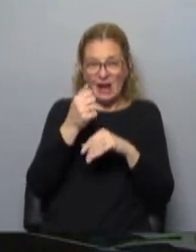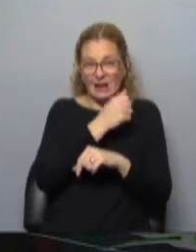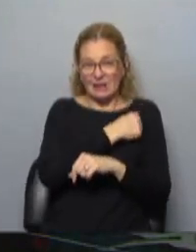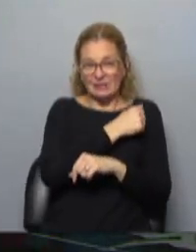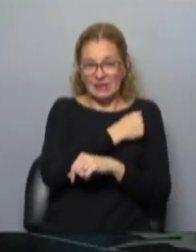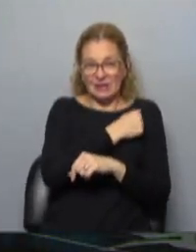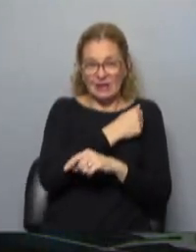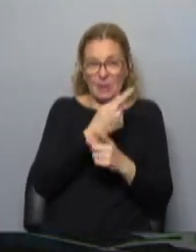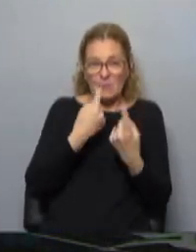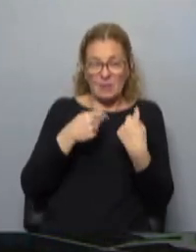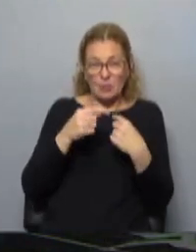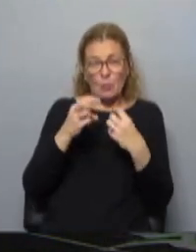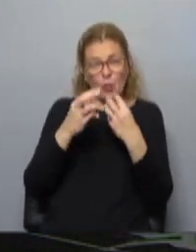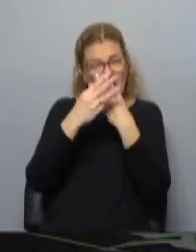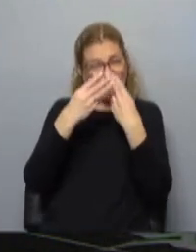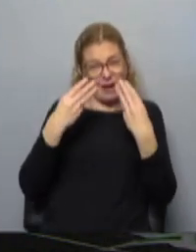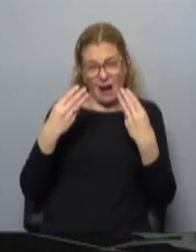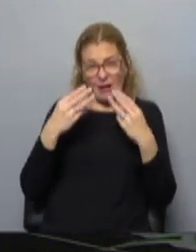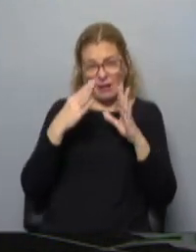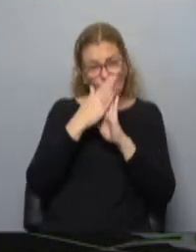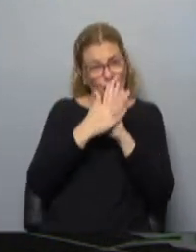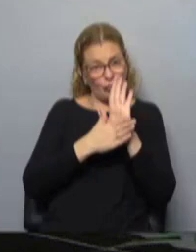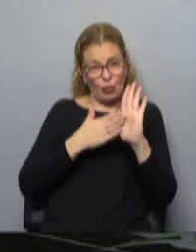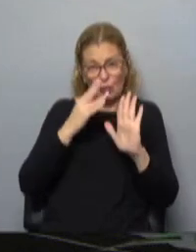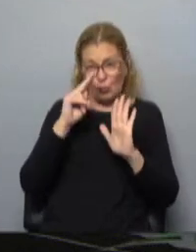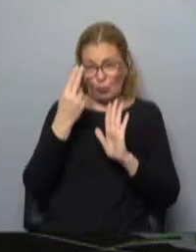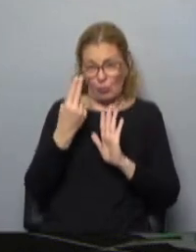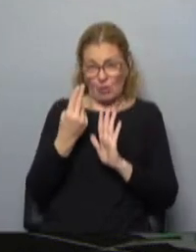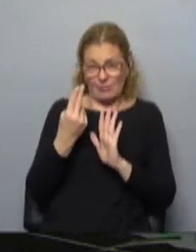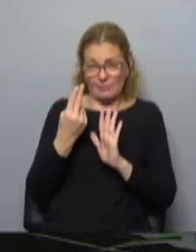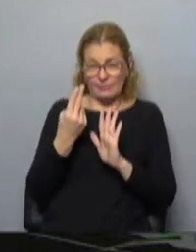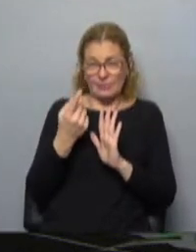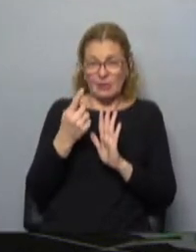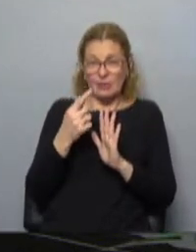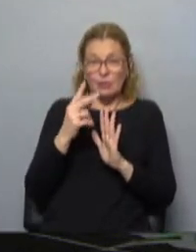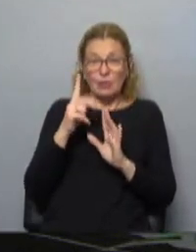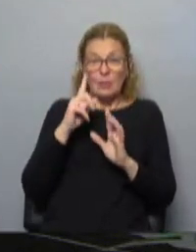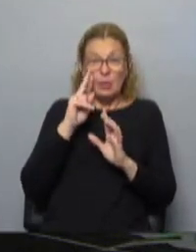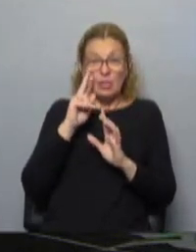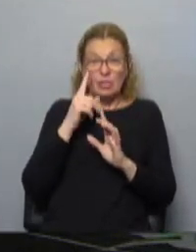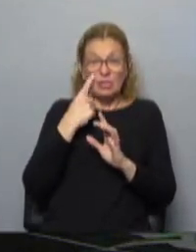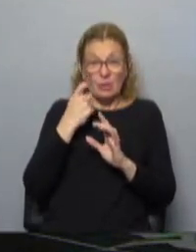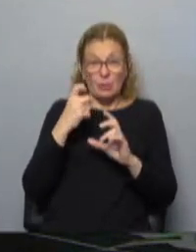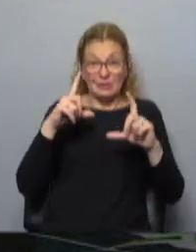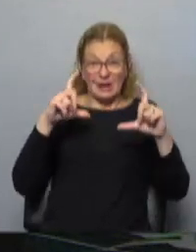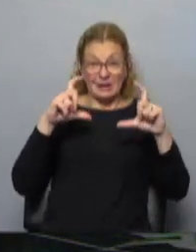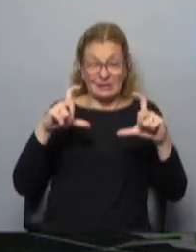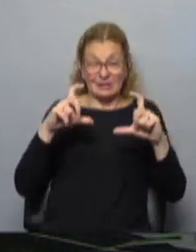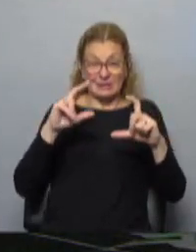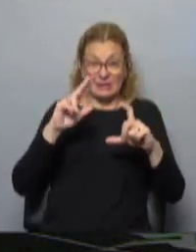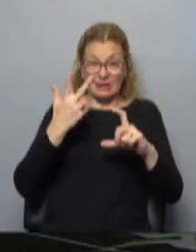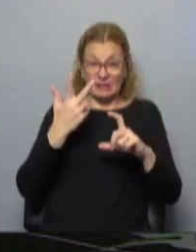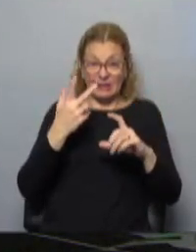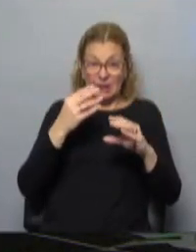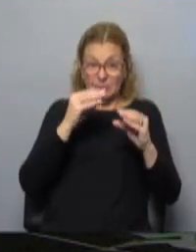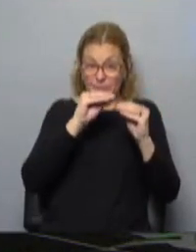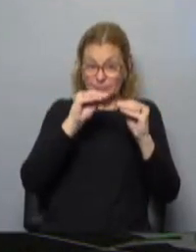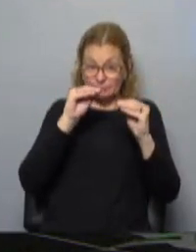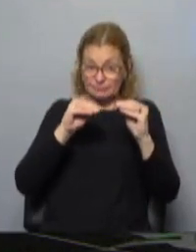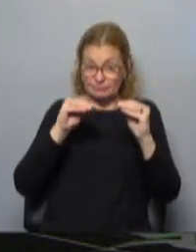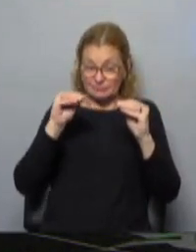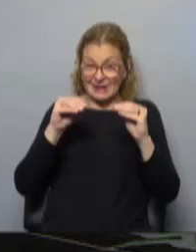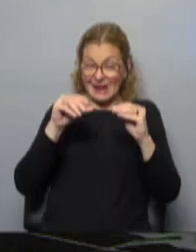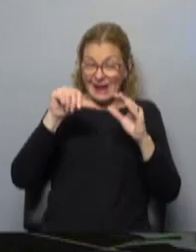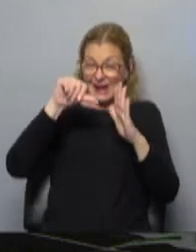pero es bastante generalizada a nivel de todo el país y si ahora pasamos a la tercera placa vamos a dar de vuelta a la distribución de la